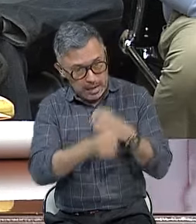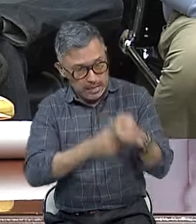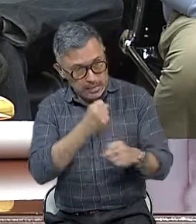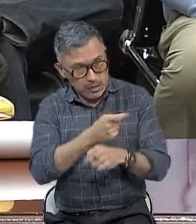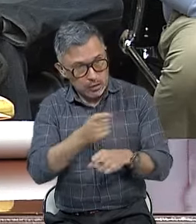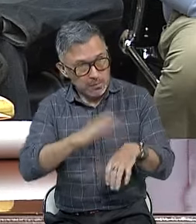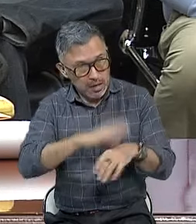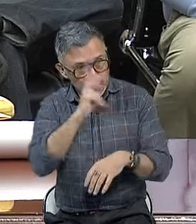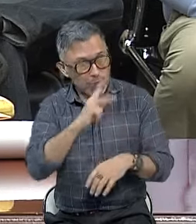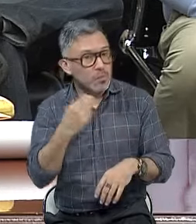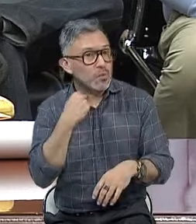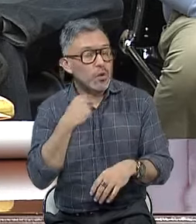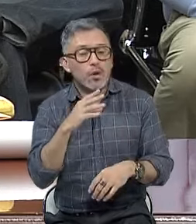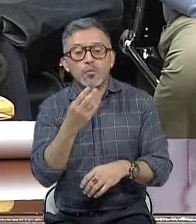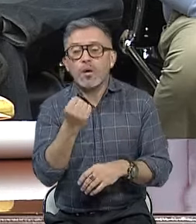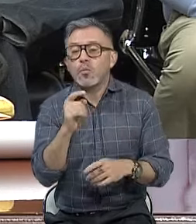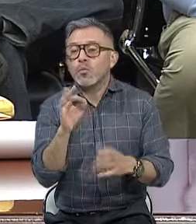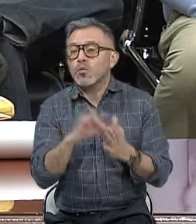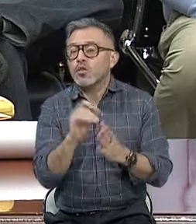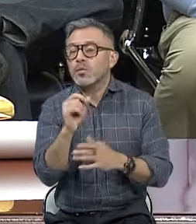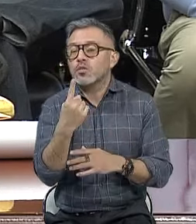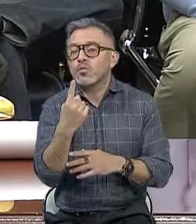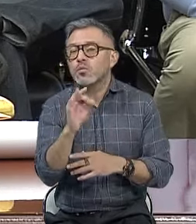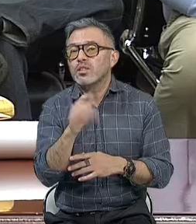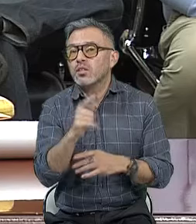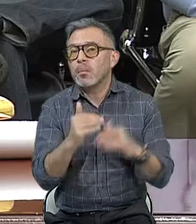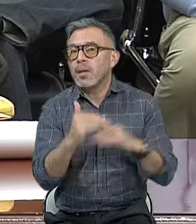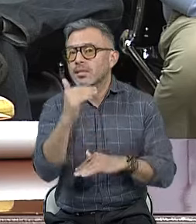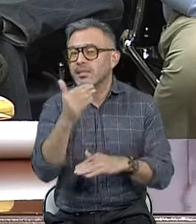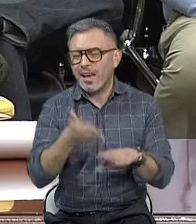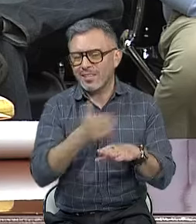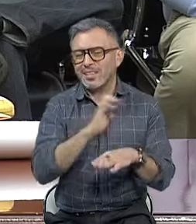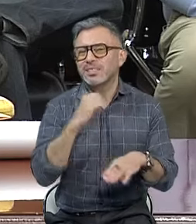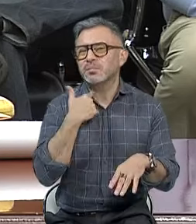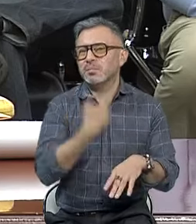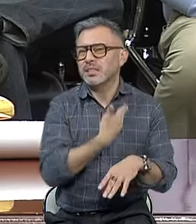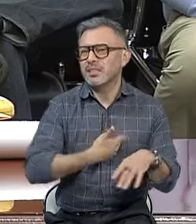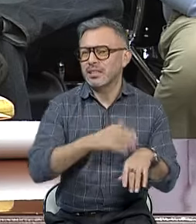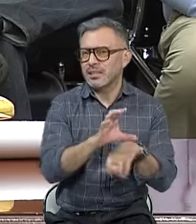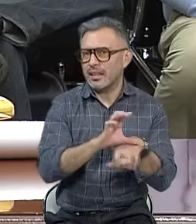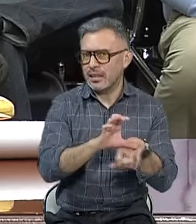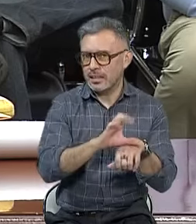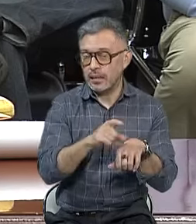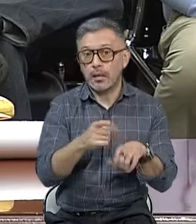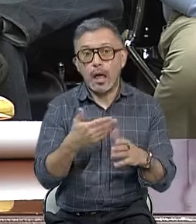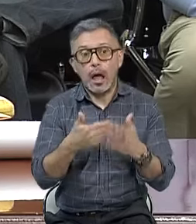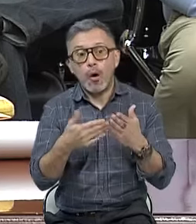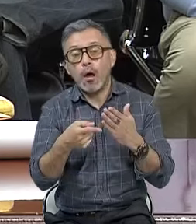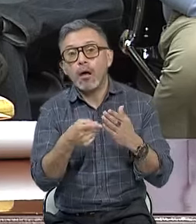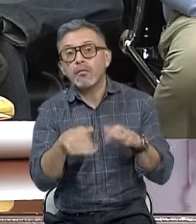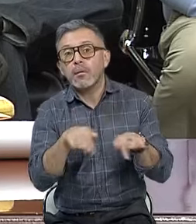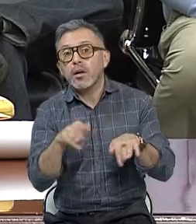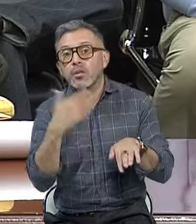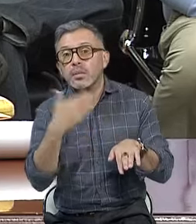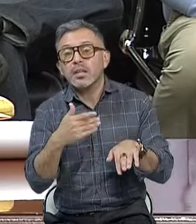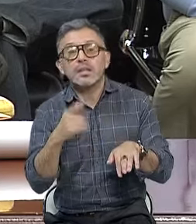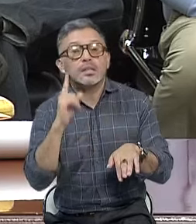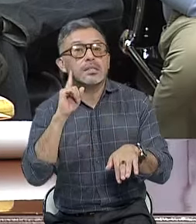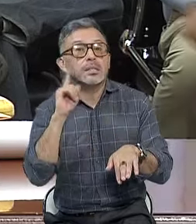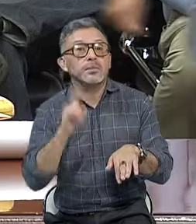aumentaron 9.21 con Salinas el que hizo bien las cosas Habría que ver cómo Cedillo lo